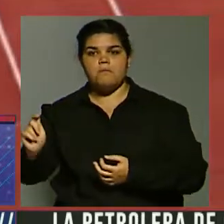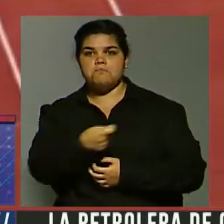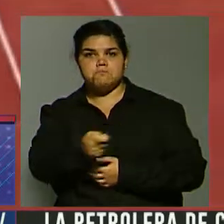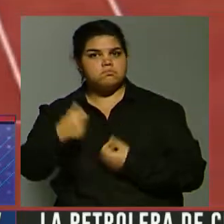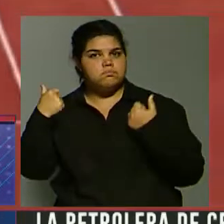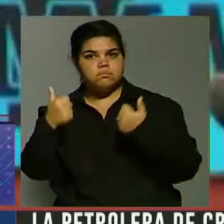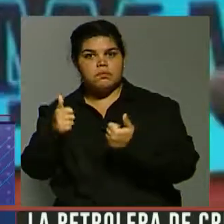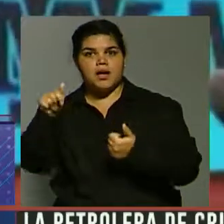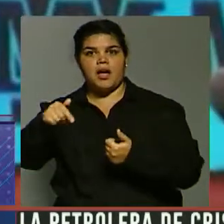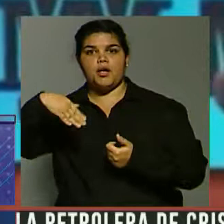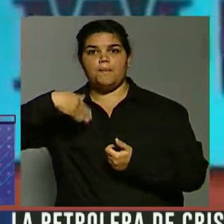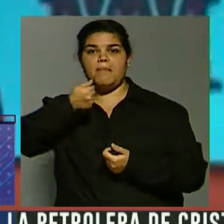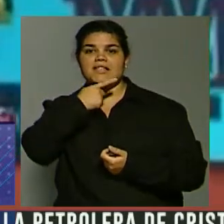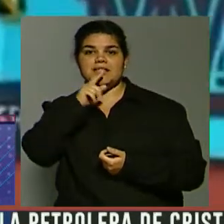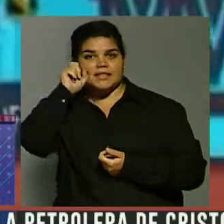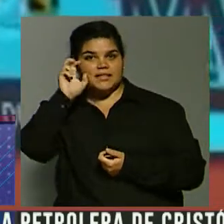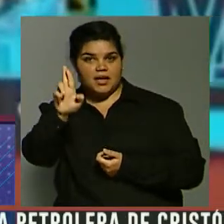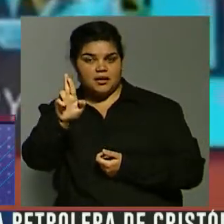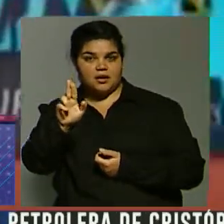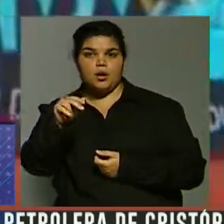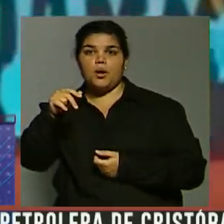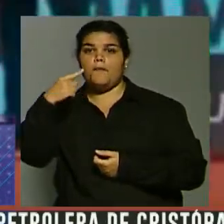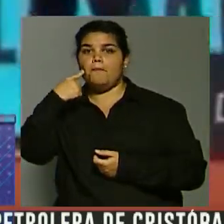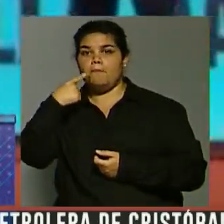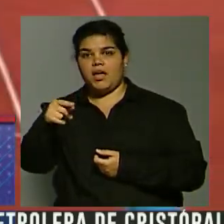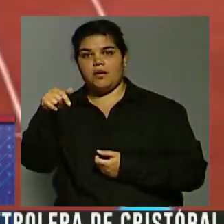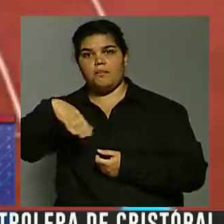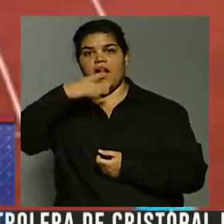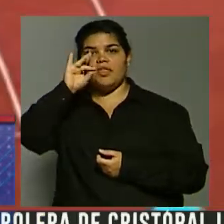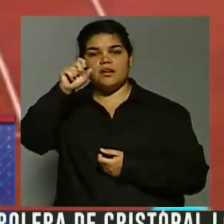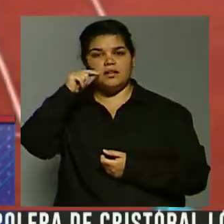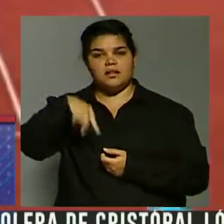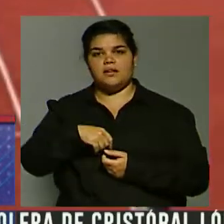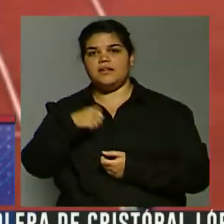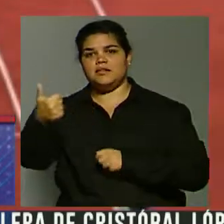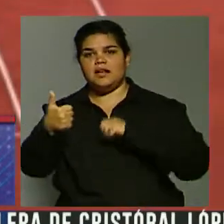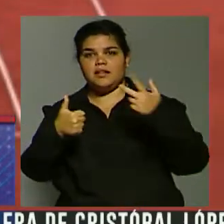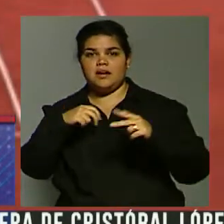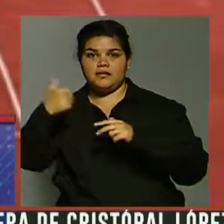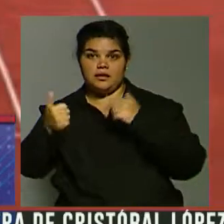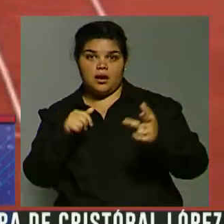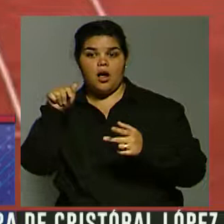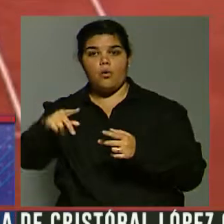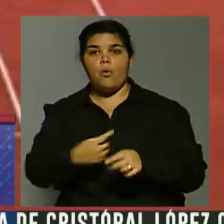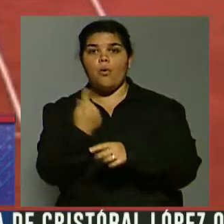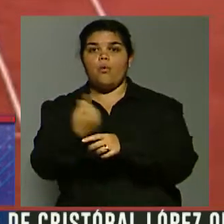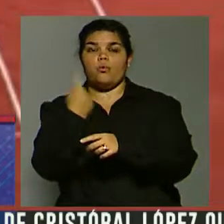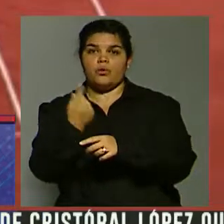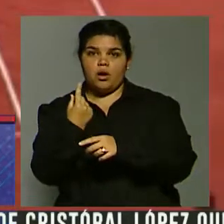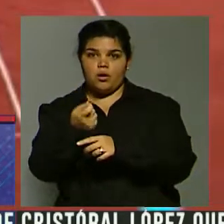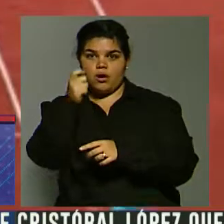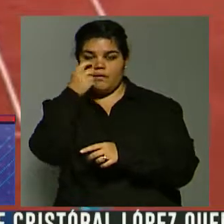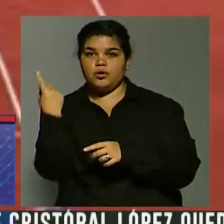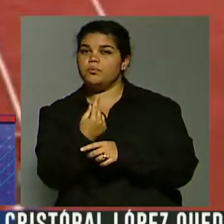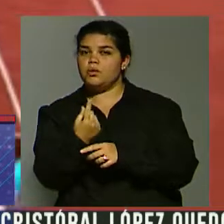el Master 1000 de Madrid, que terminó ganando 6-3 y 6-3 en 1 hora y 22 minutos. Antes,